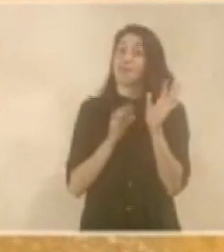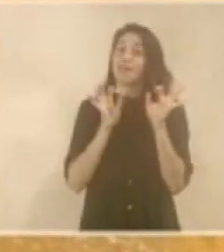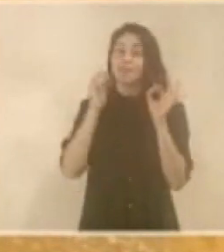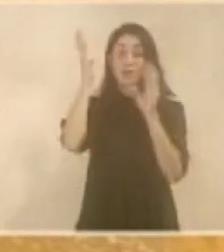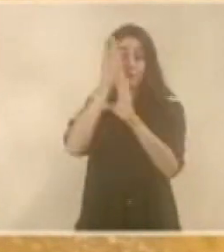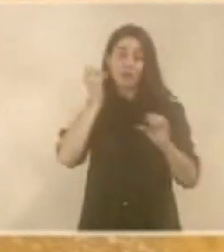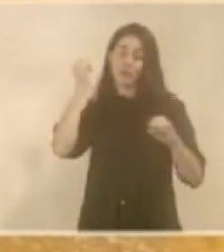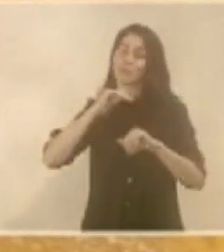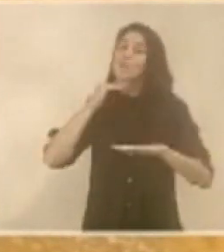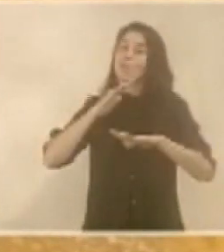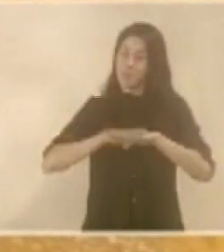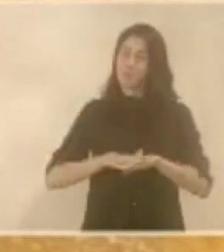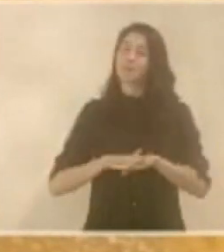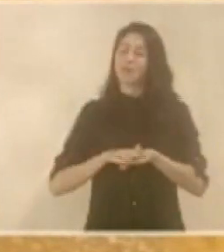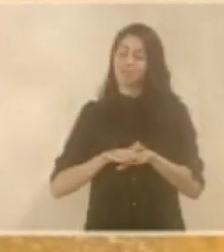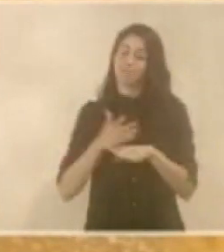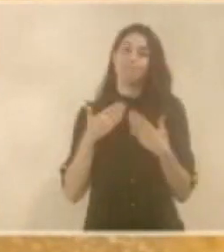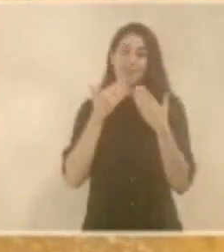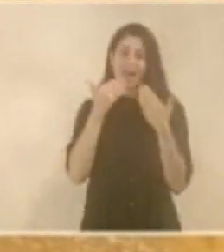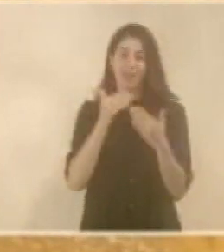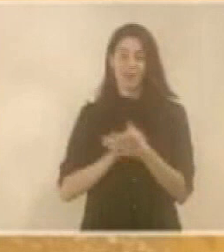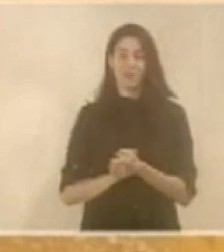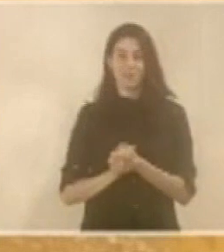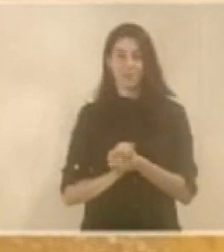adoptar para garantizar la seguridad de todos.